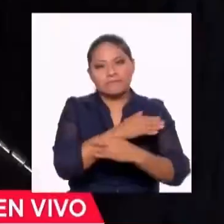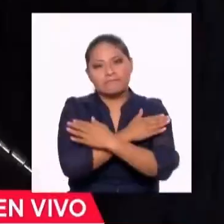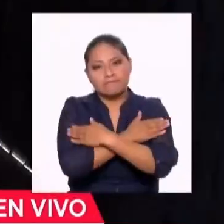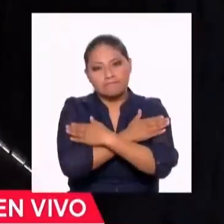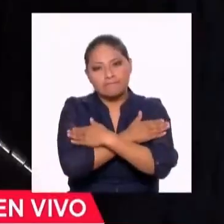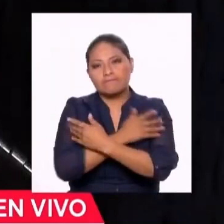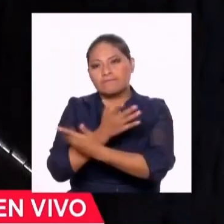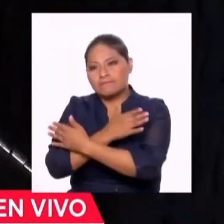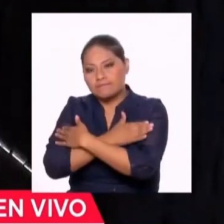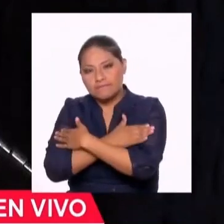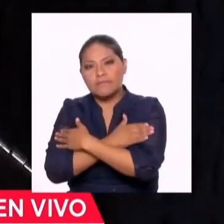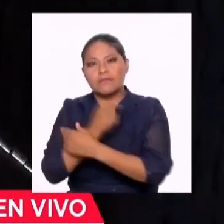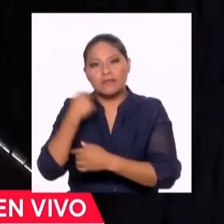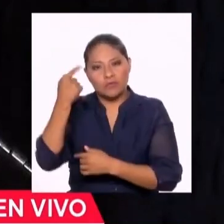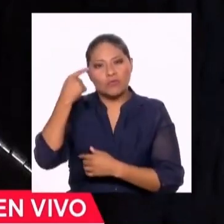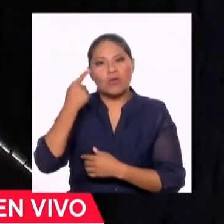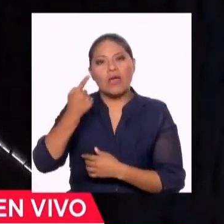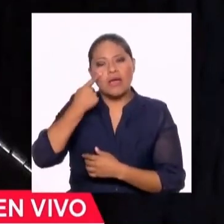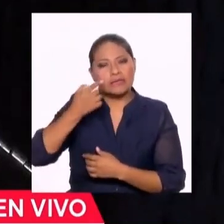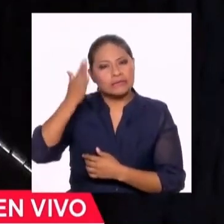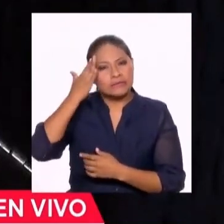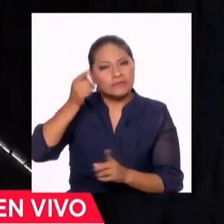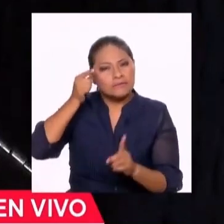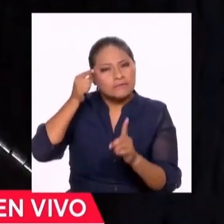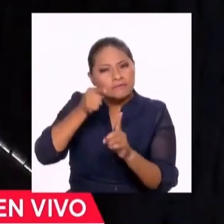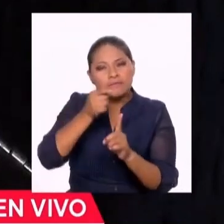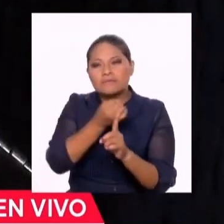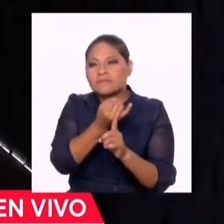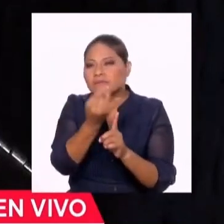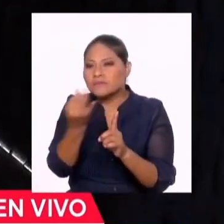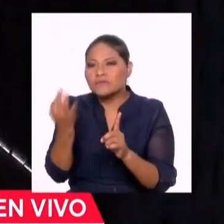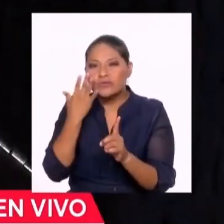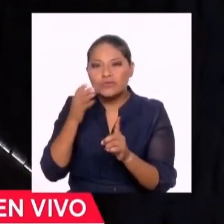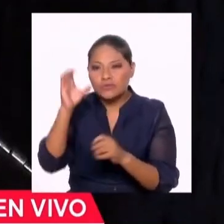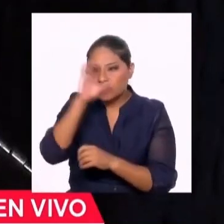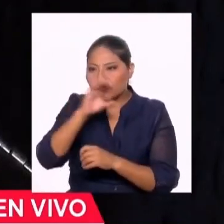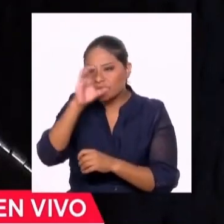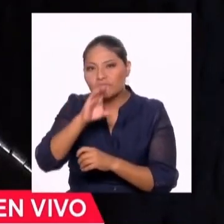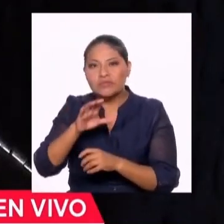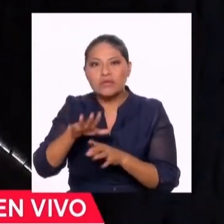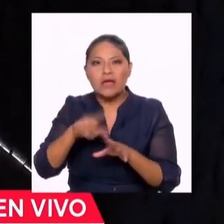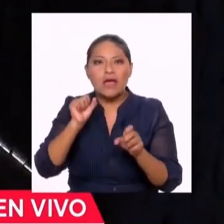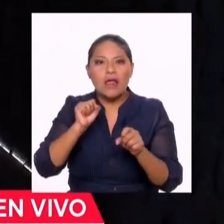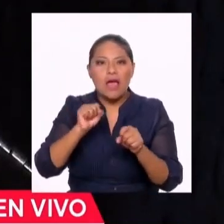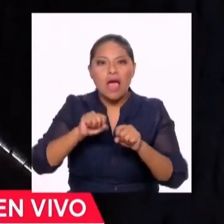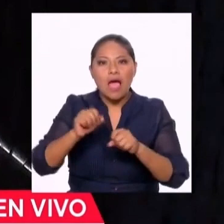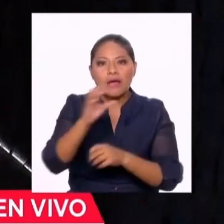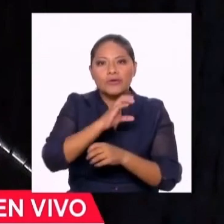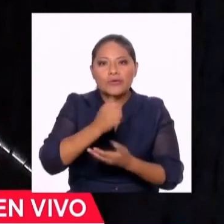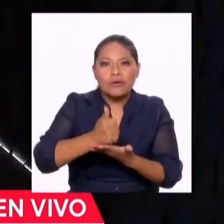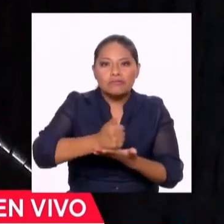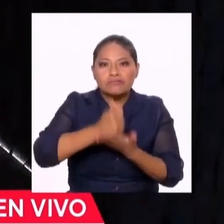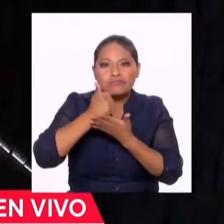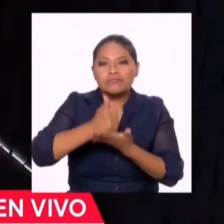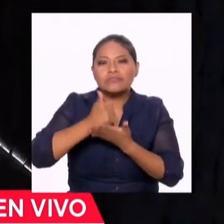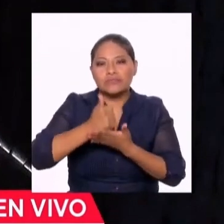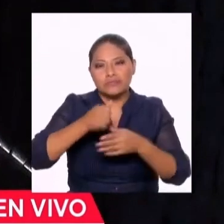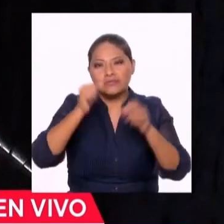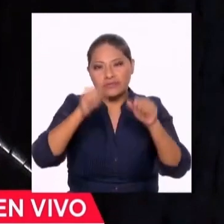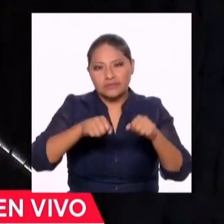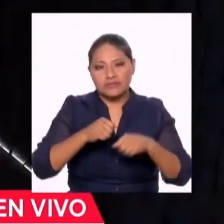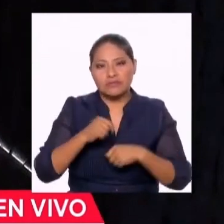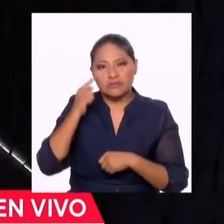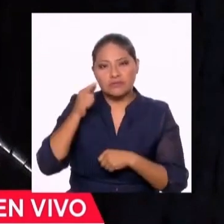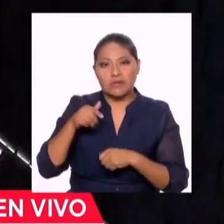Estamos y estaremos pendientes de las labores de rescate y de ayuda humanitaria. El colegio